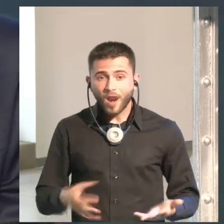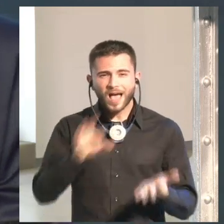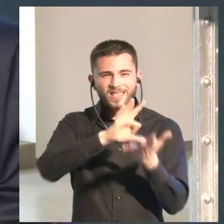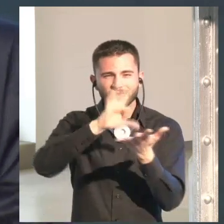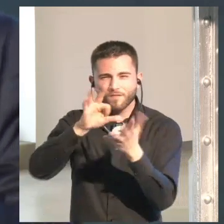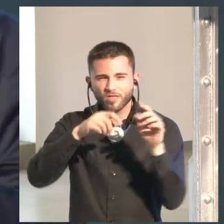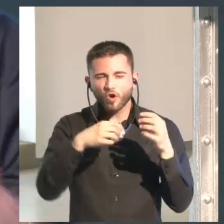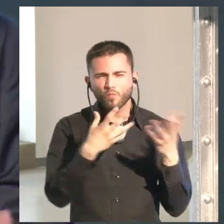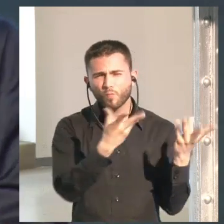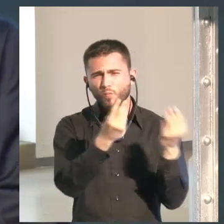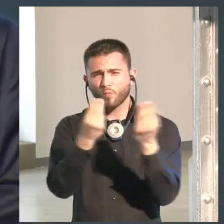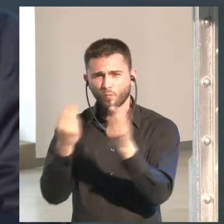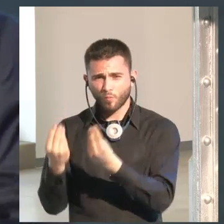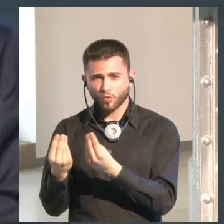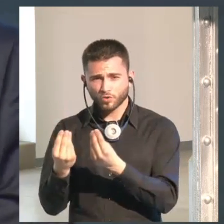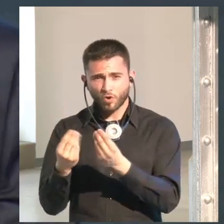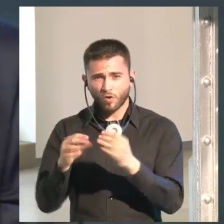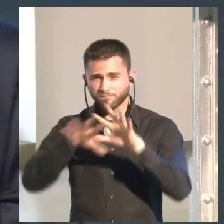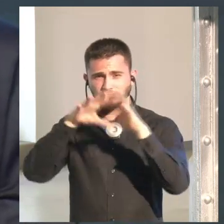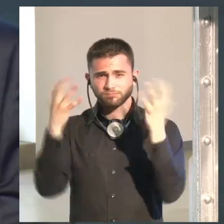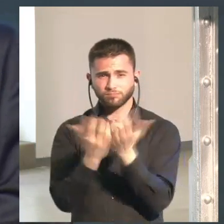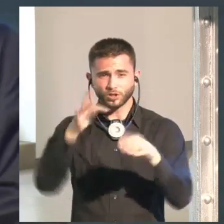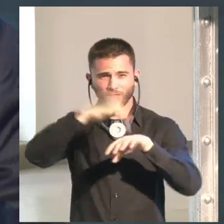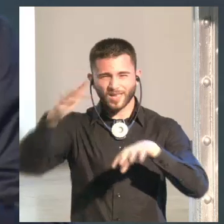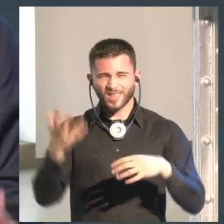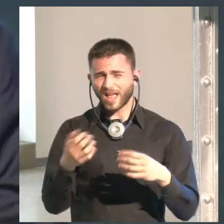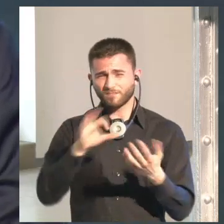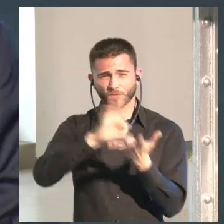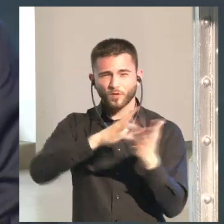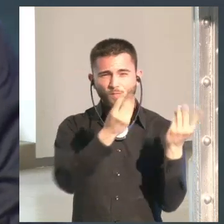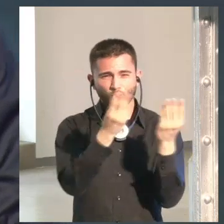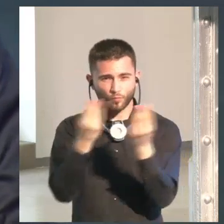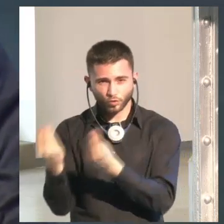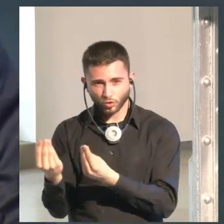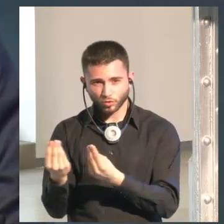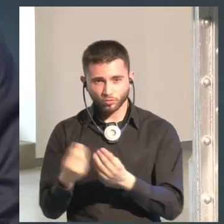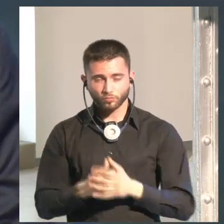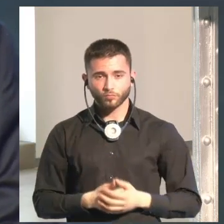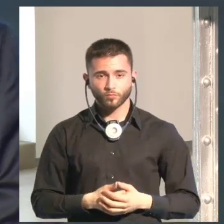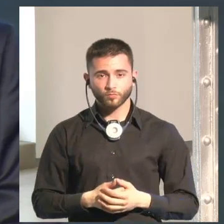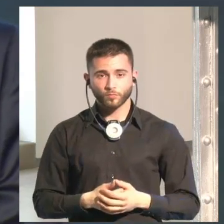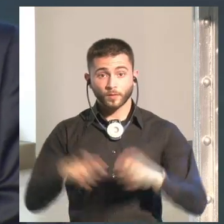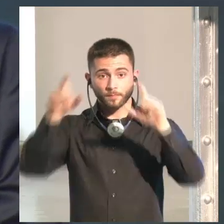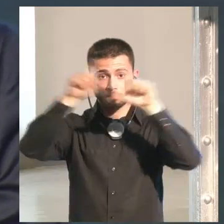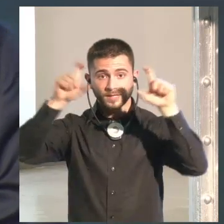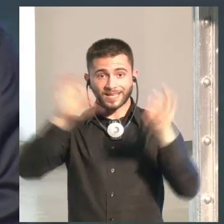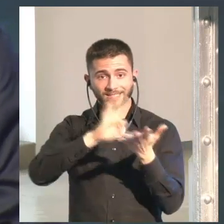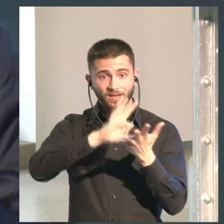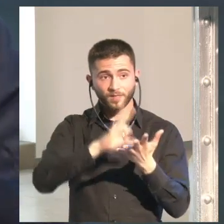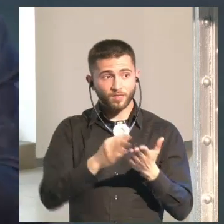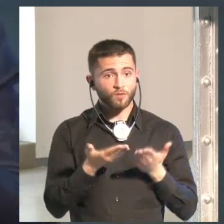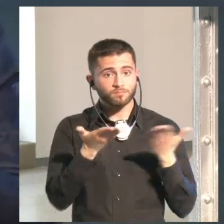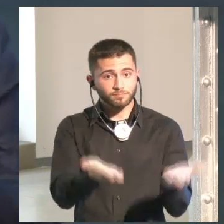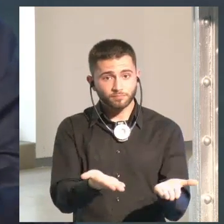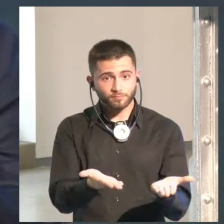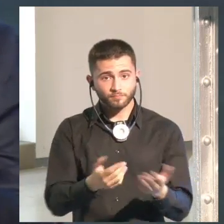servicios que se ofrecen dentro del universo del ecosistema digital, en particular servicios que ofrecen empresas